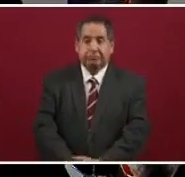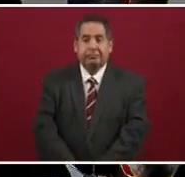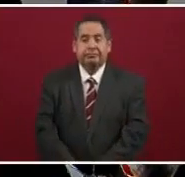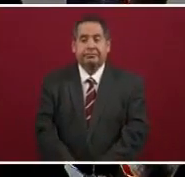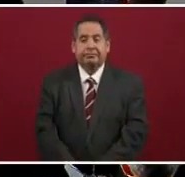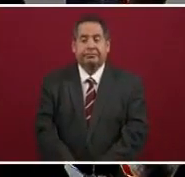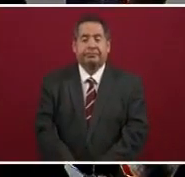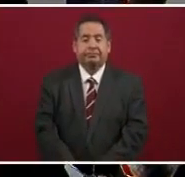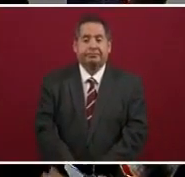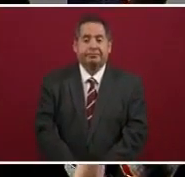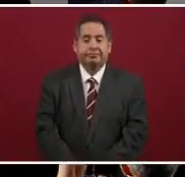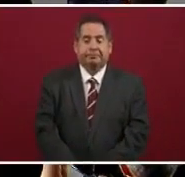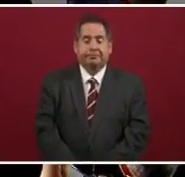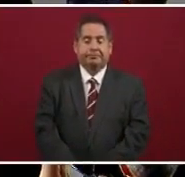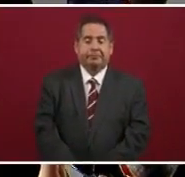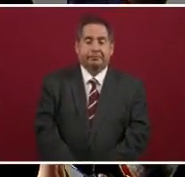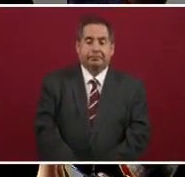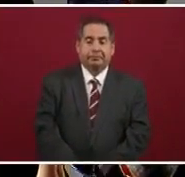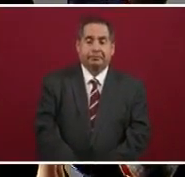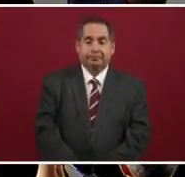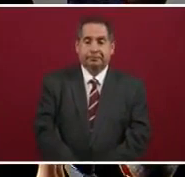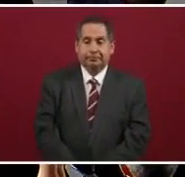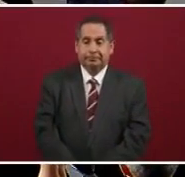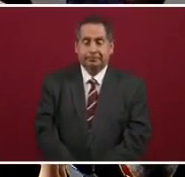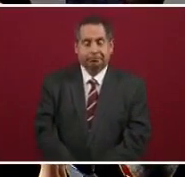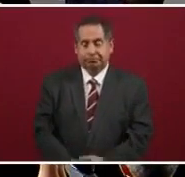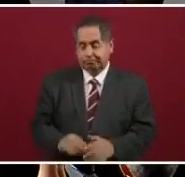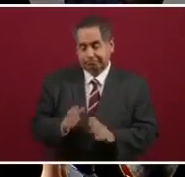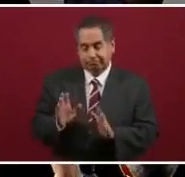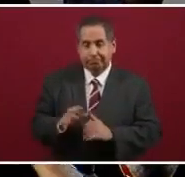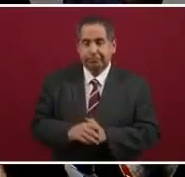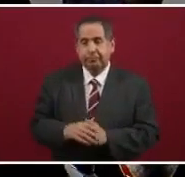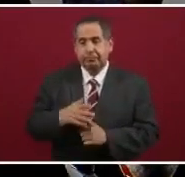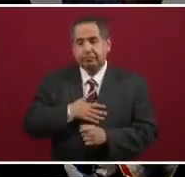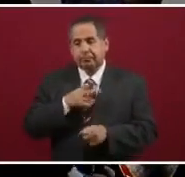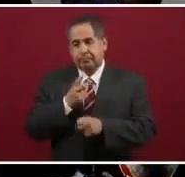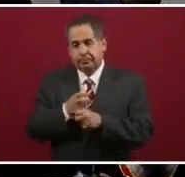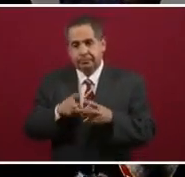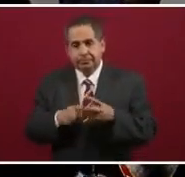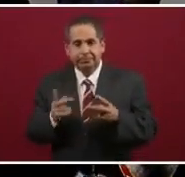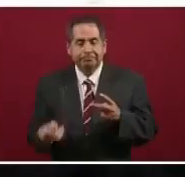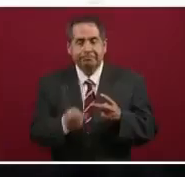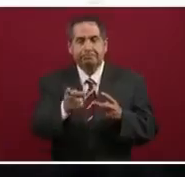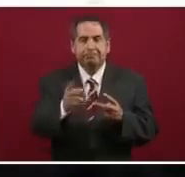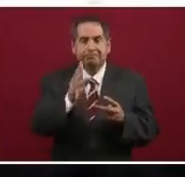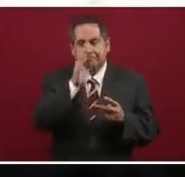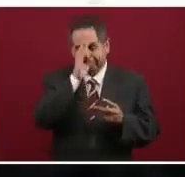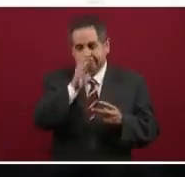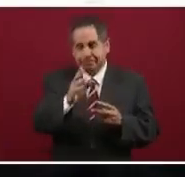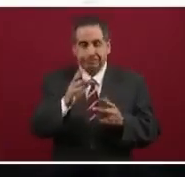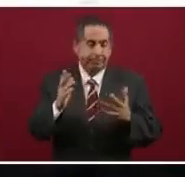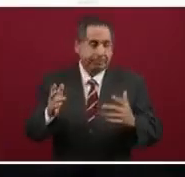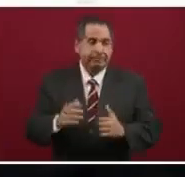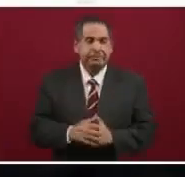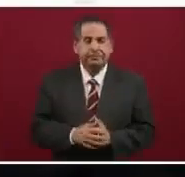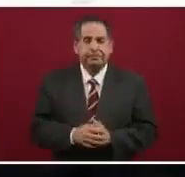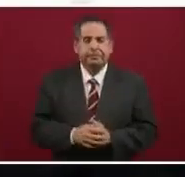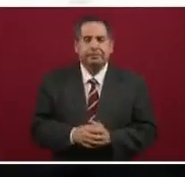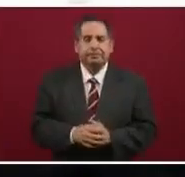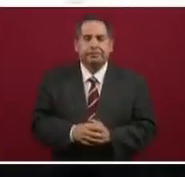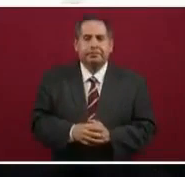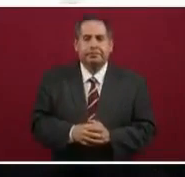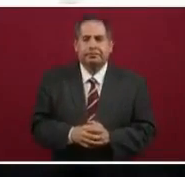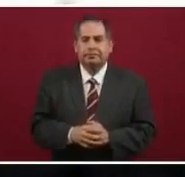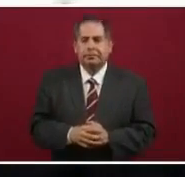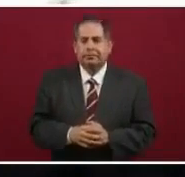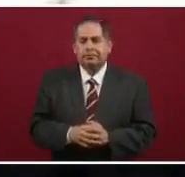Bueno, esa es otra cosa. Ese es otro asunto, pero ya. Presidente, mi segunda pregunta. Ante los. De